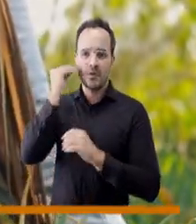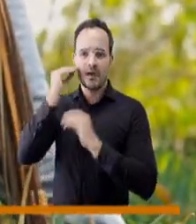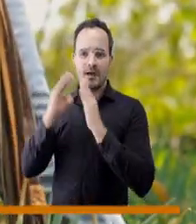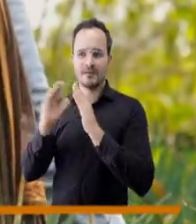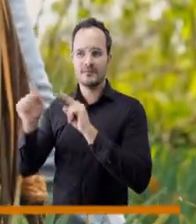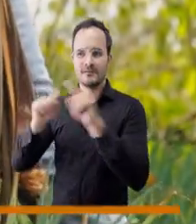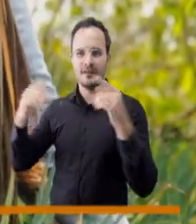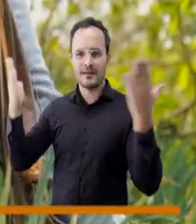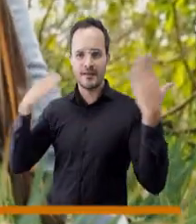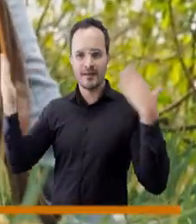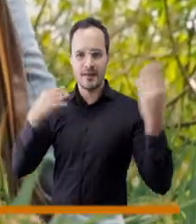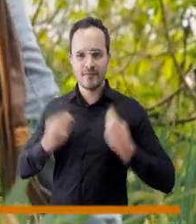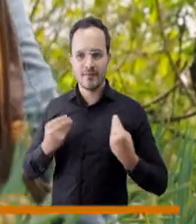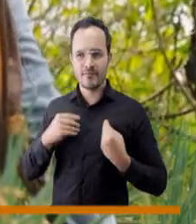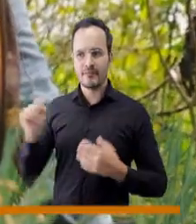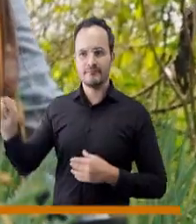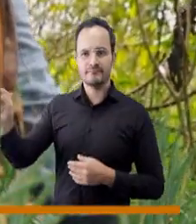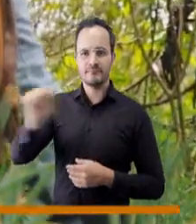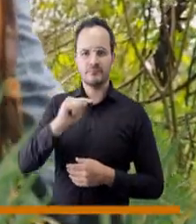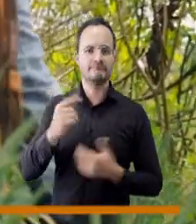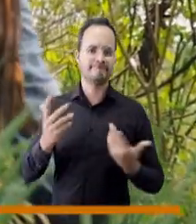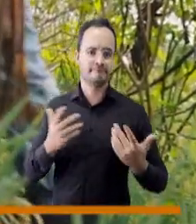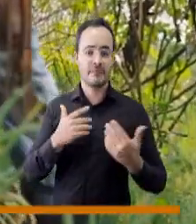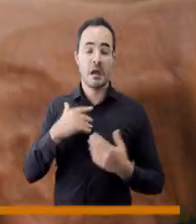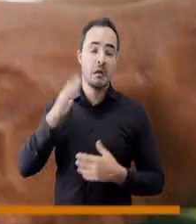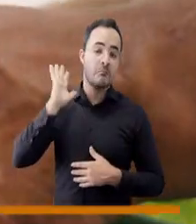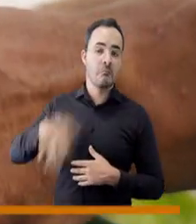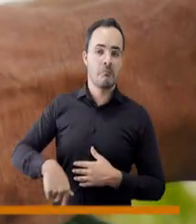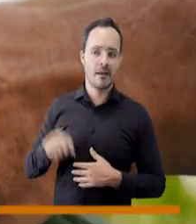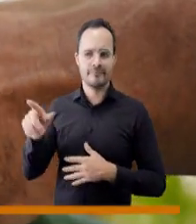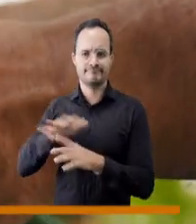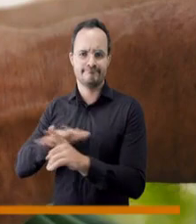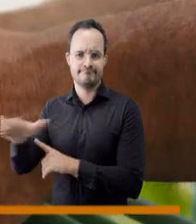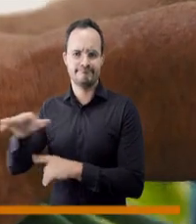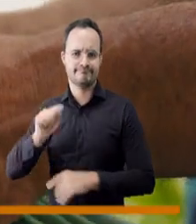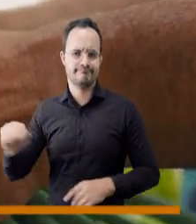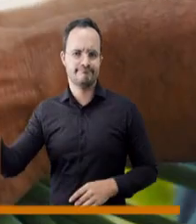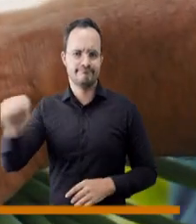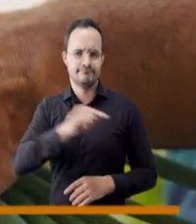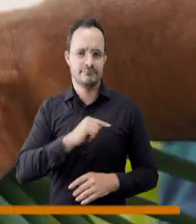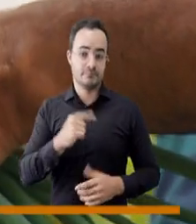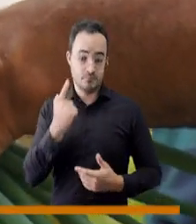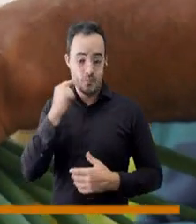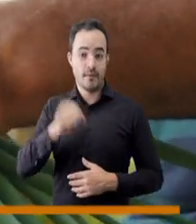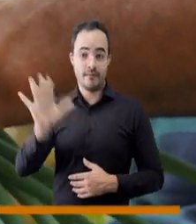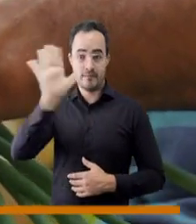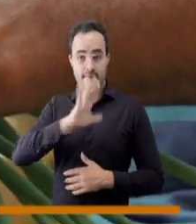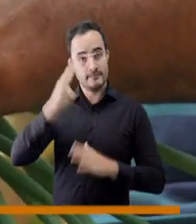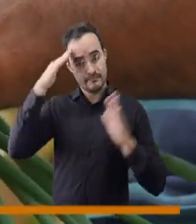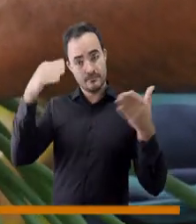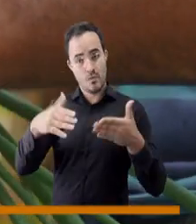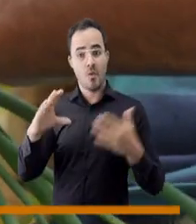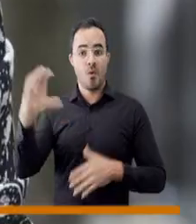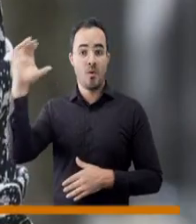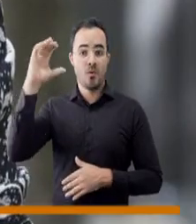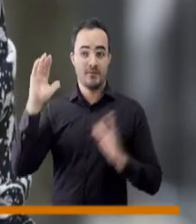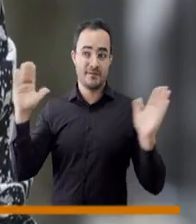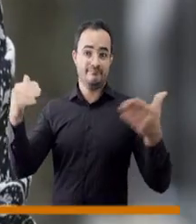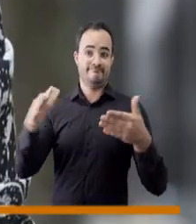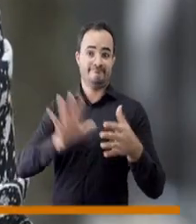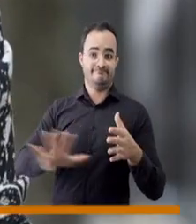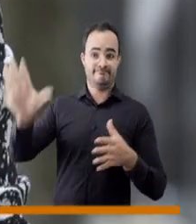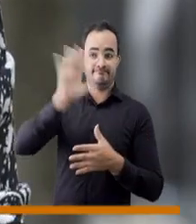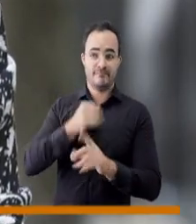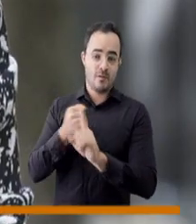nosotros en los diferentes ecosistemas estratégicos, tanto en el departamento como en Colombia. Esto